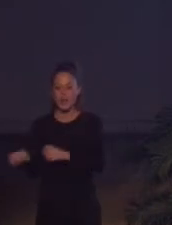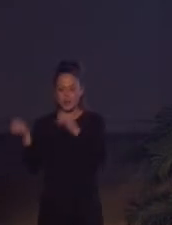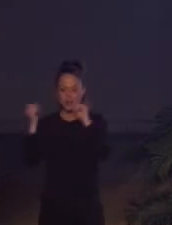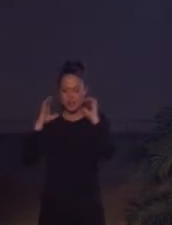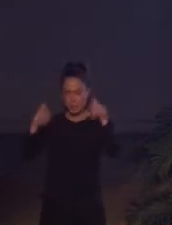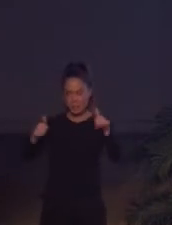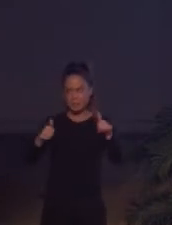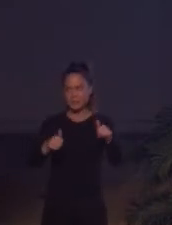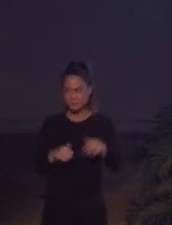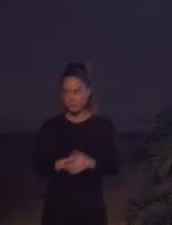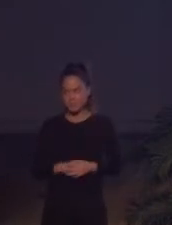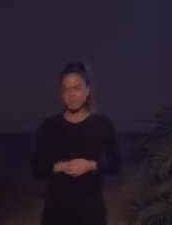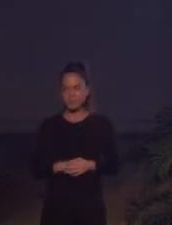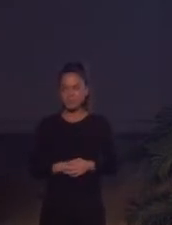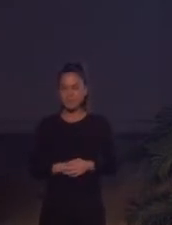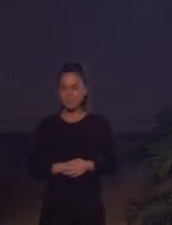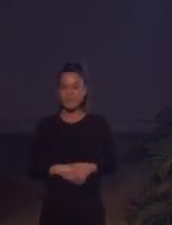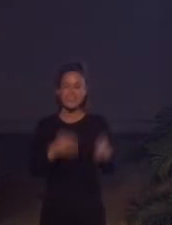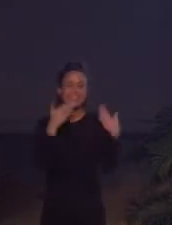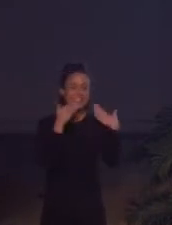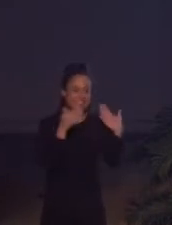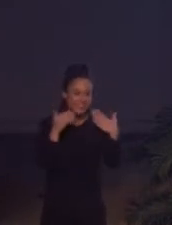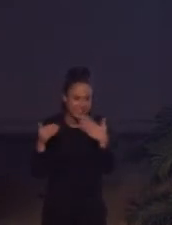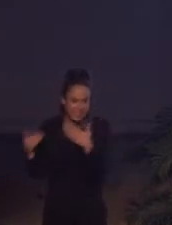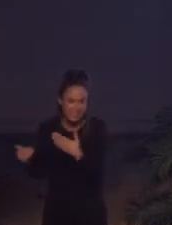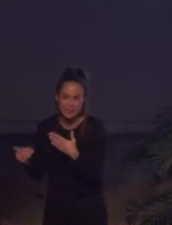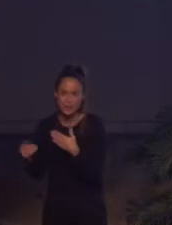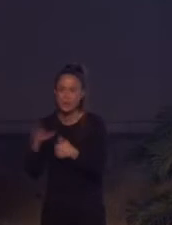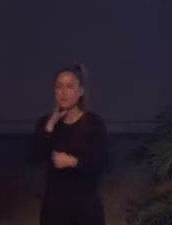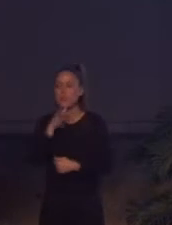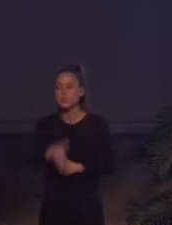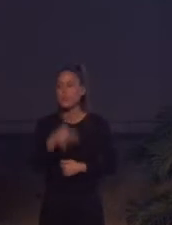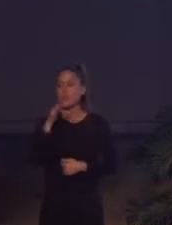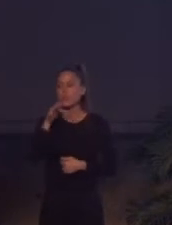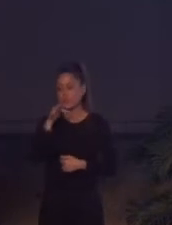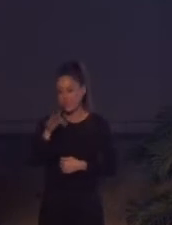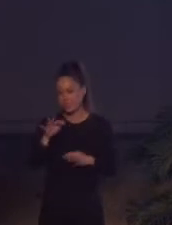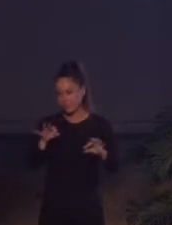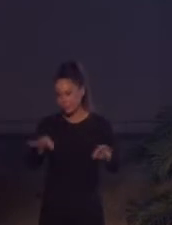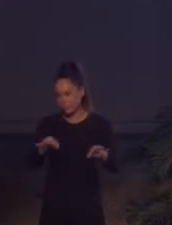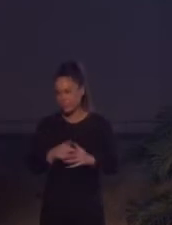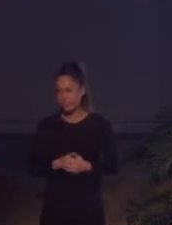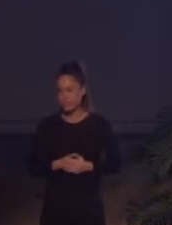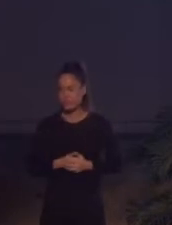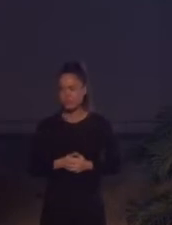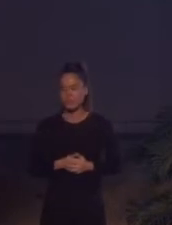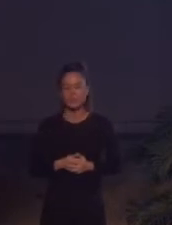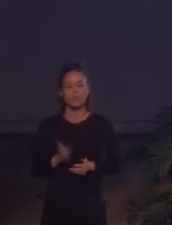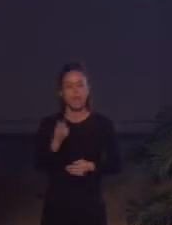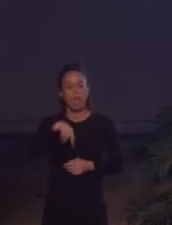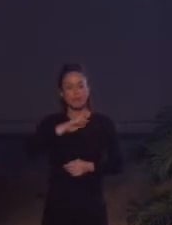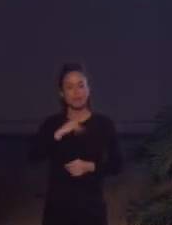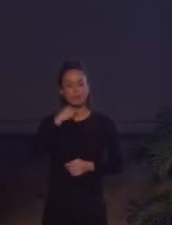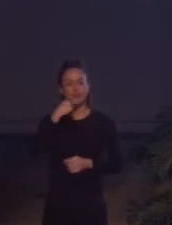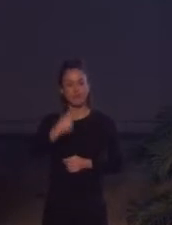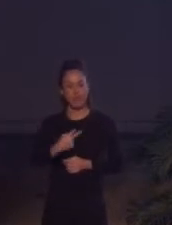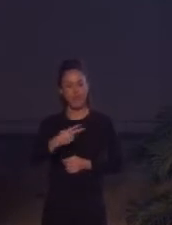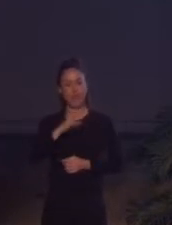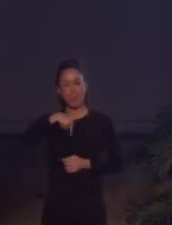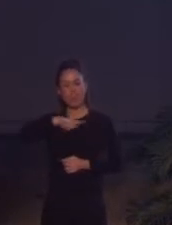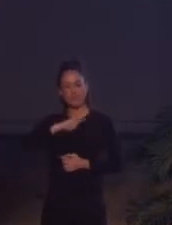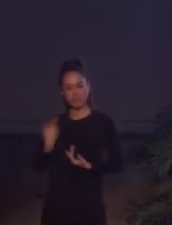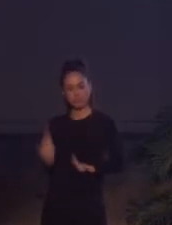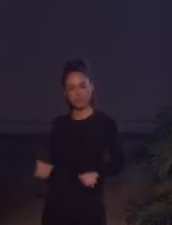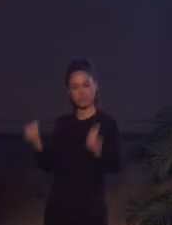oza, asko eskertzen da, oza, oso positibo bat da, ba, guri ahots hori ematea, guri zaintza hori